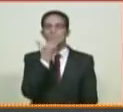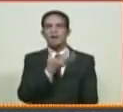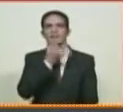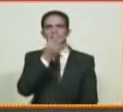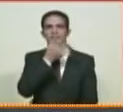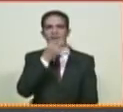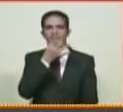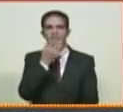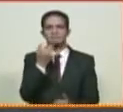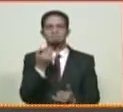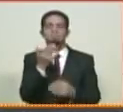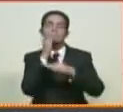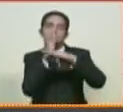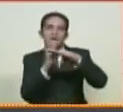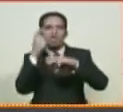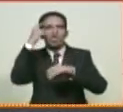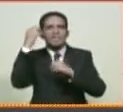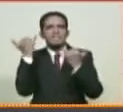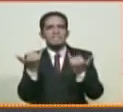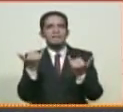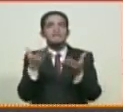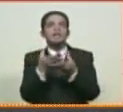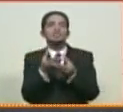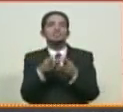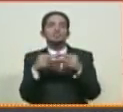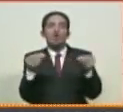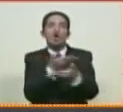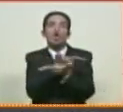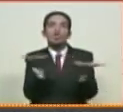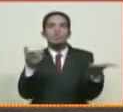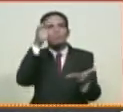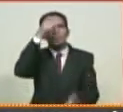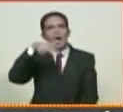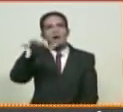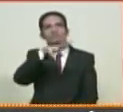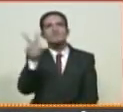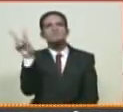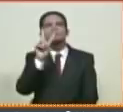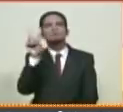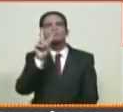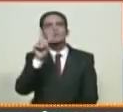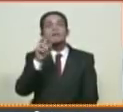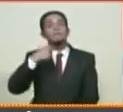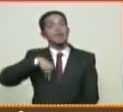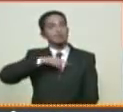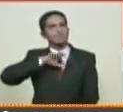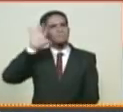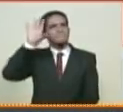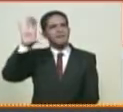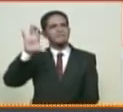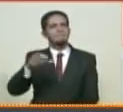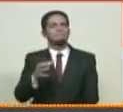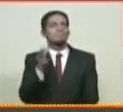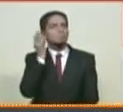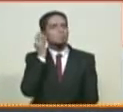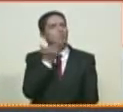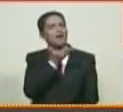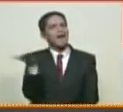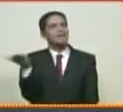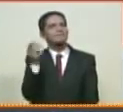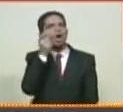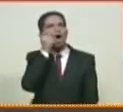ya, para todo el pueblo de bien de Venezuela, nuestra patria, nuestras mujeres, nuestros